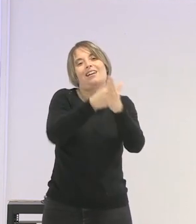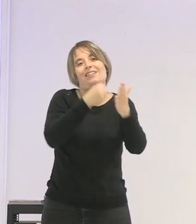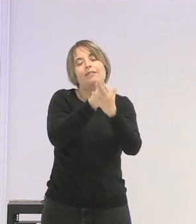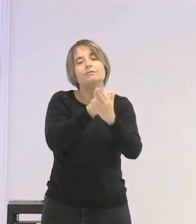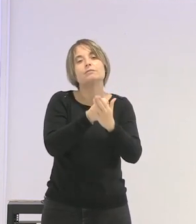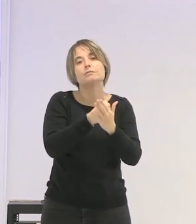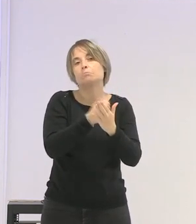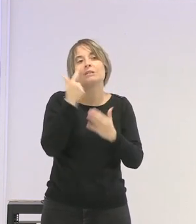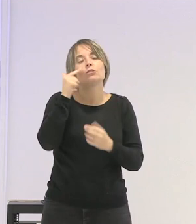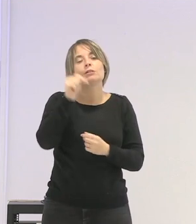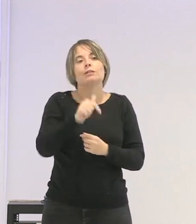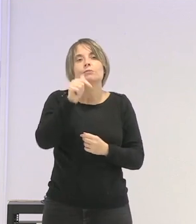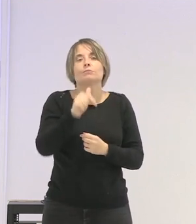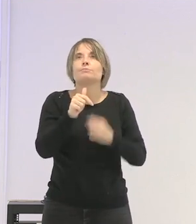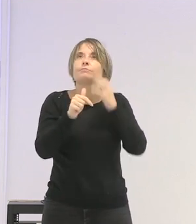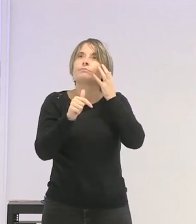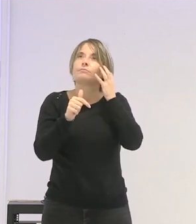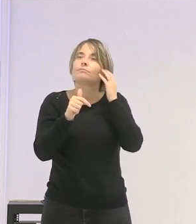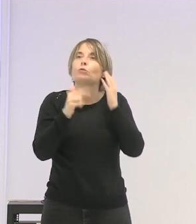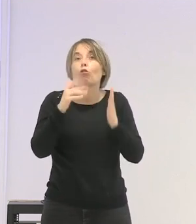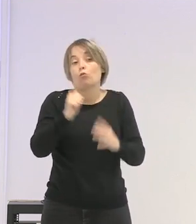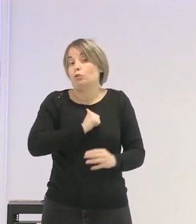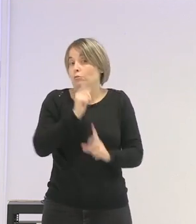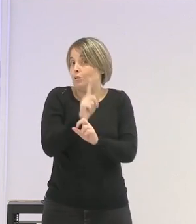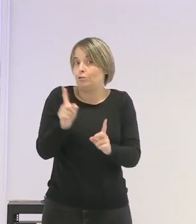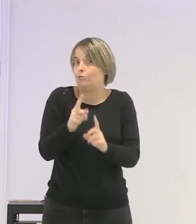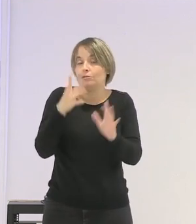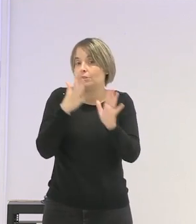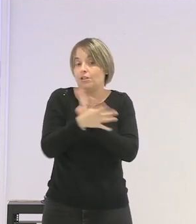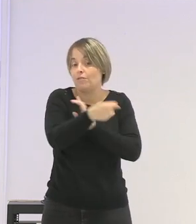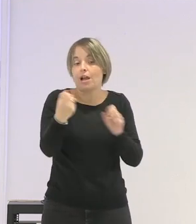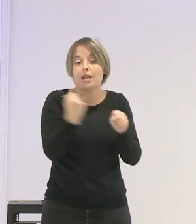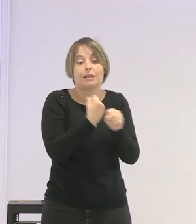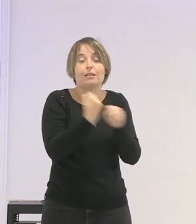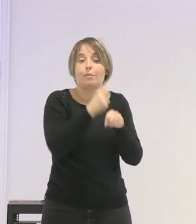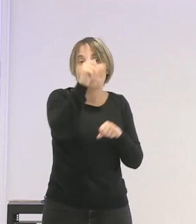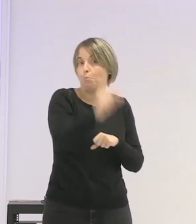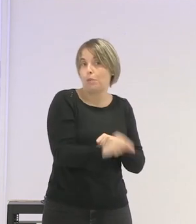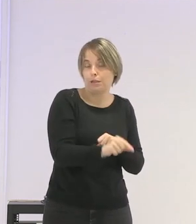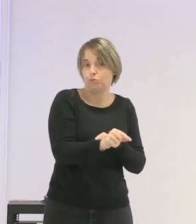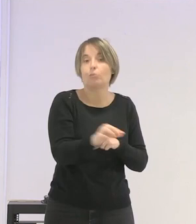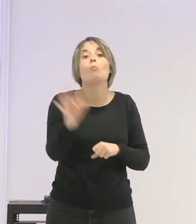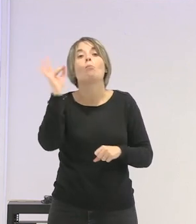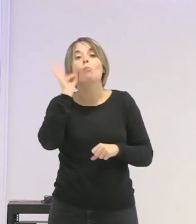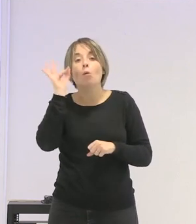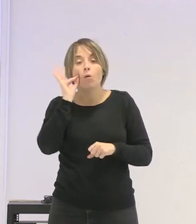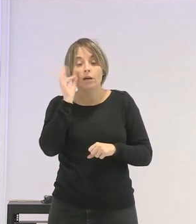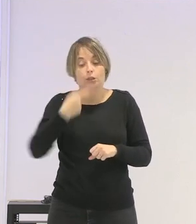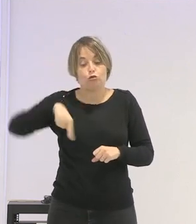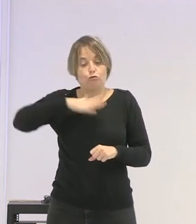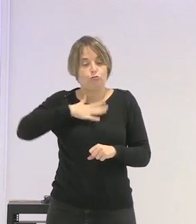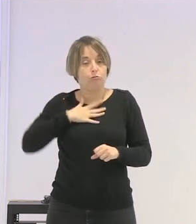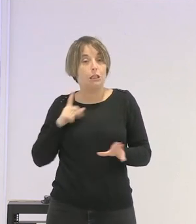pero bueno, que esto no es casualidad, que esto es para que ese trabajo sea barato, para que las mujeres, para que nosotras,